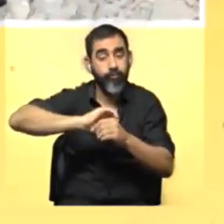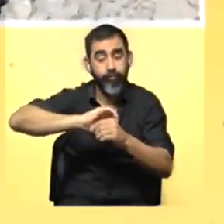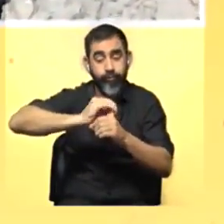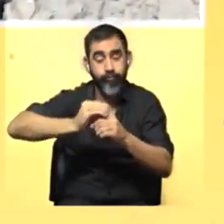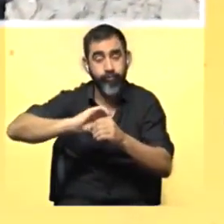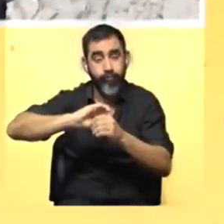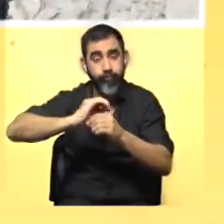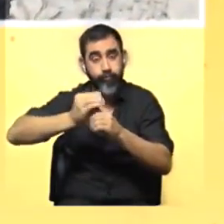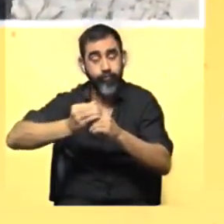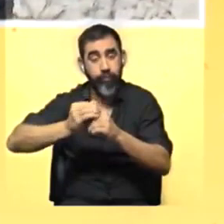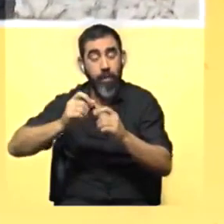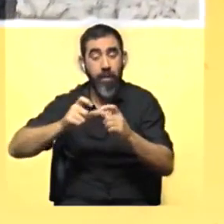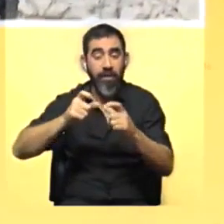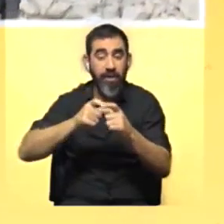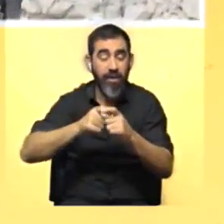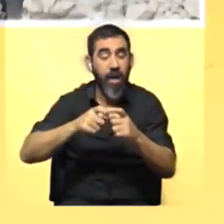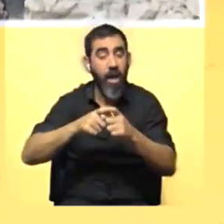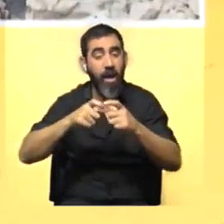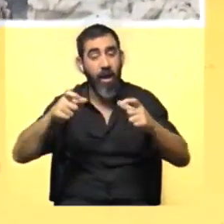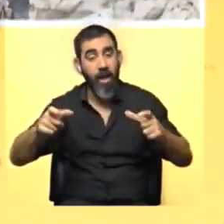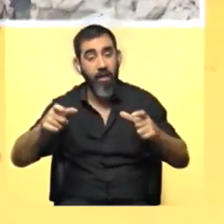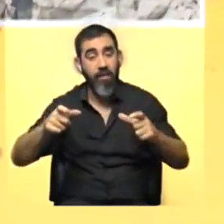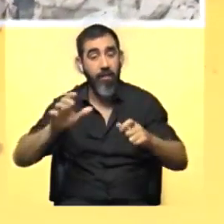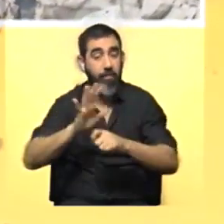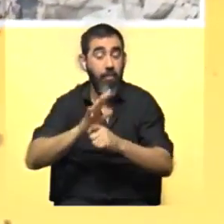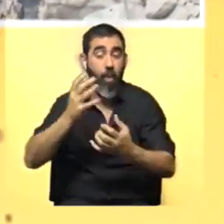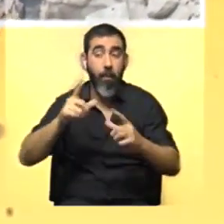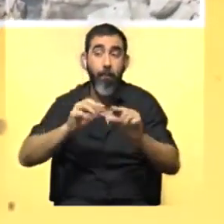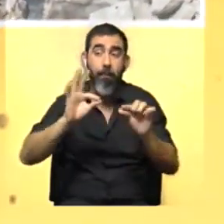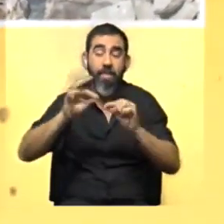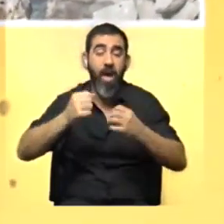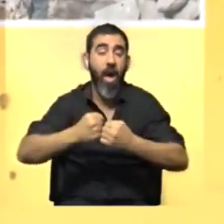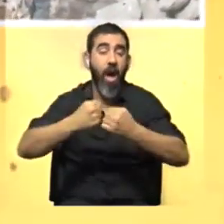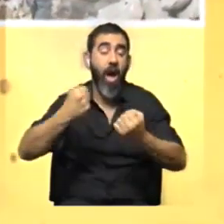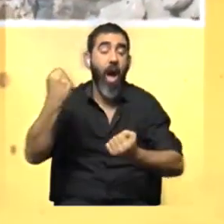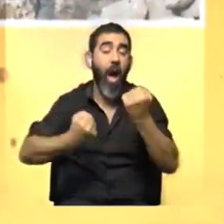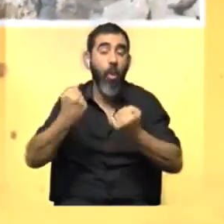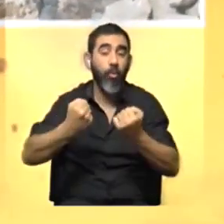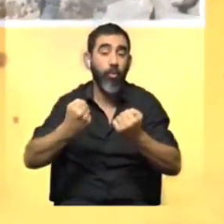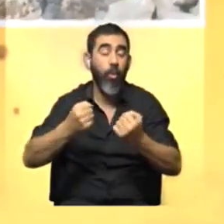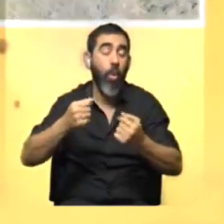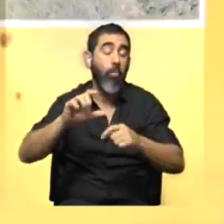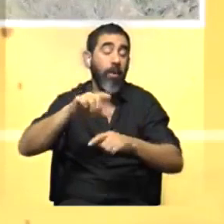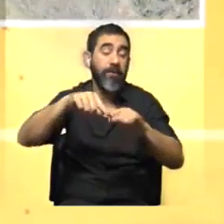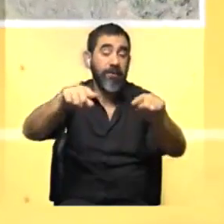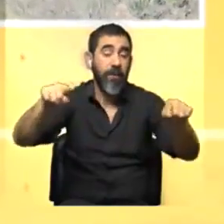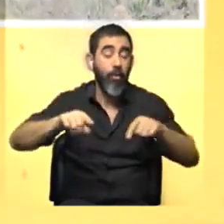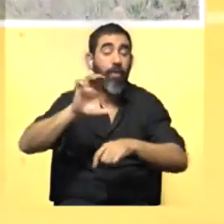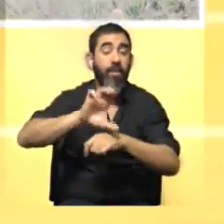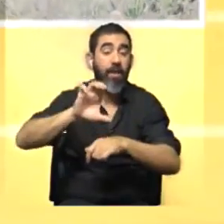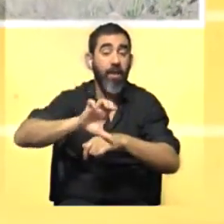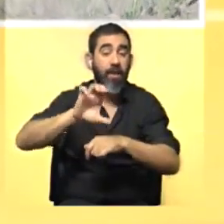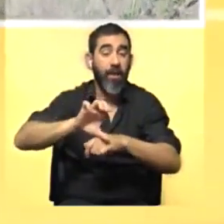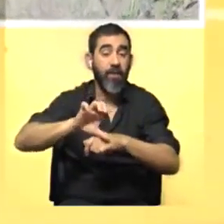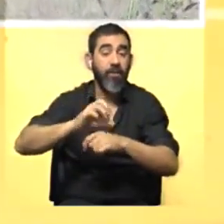pequeñas, burbujas más grandes, burbujas del tamaño de un coche o de la mitad de un salón de clase, por ejemplo, producto de que van